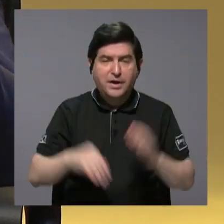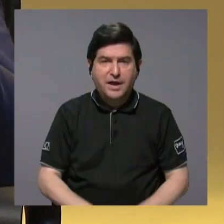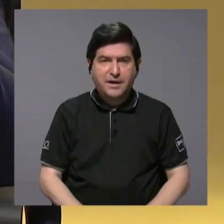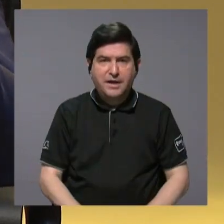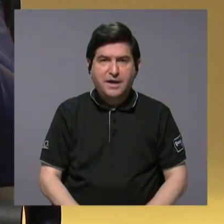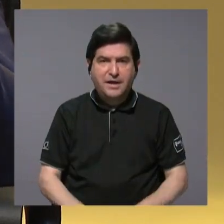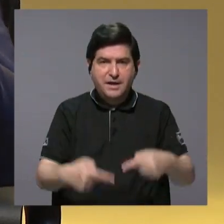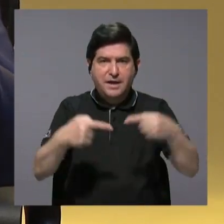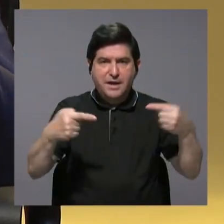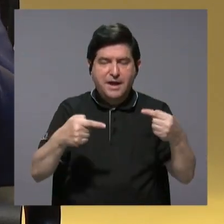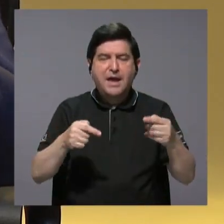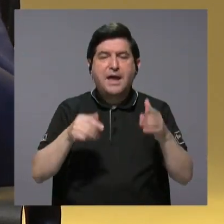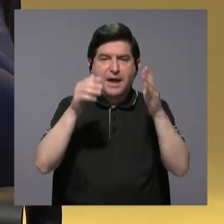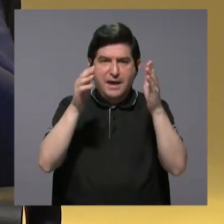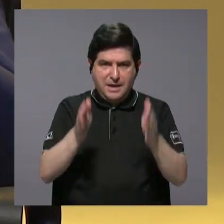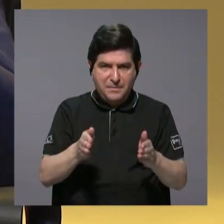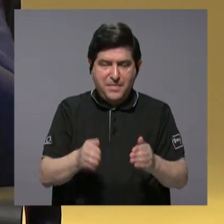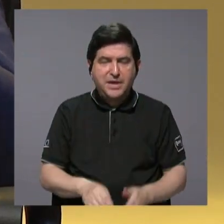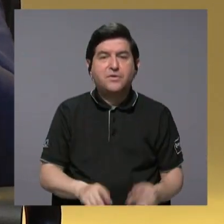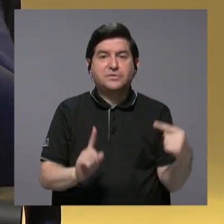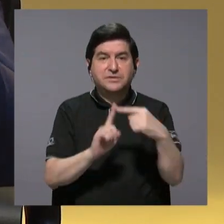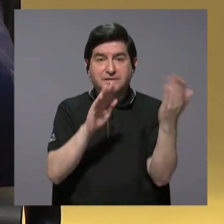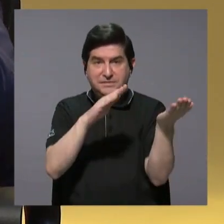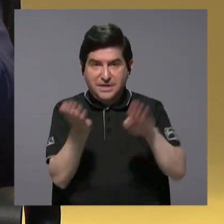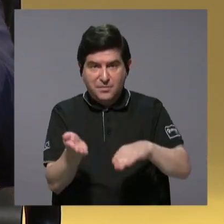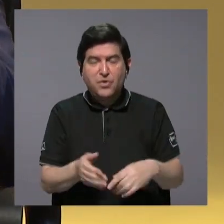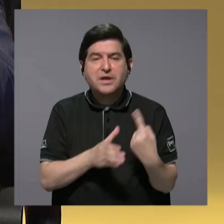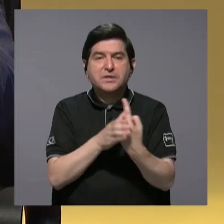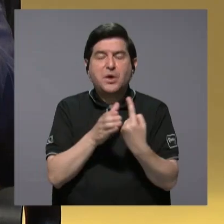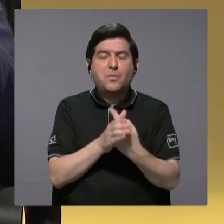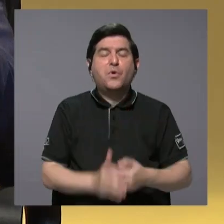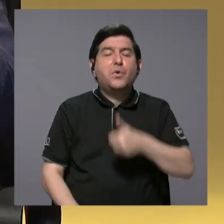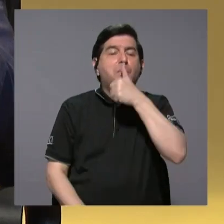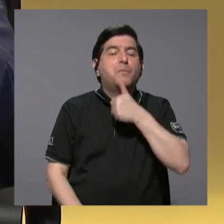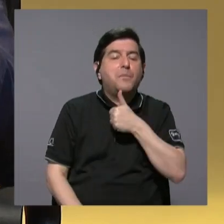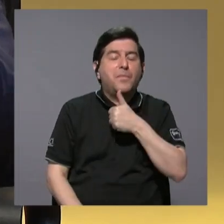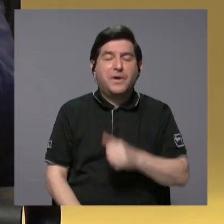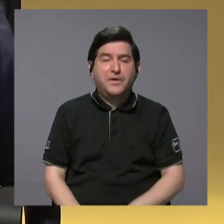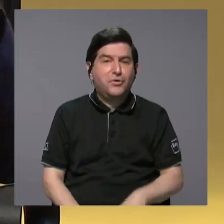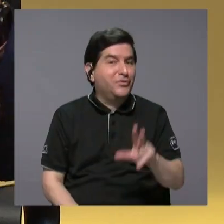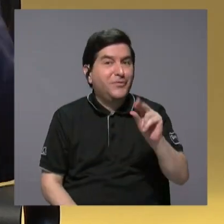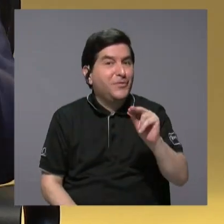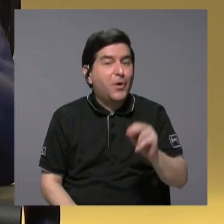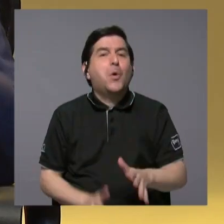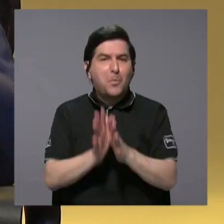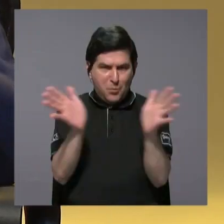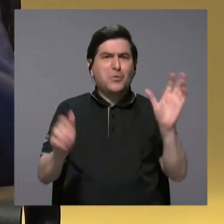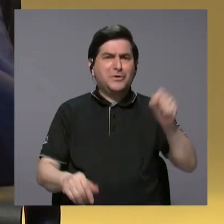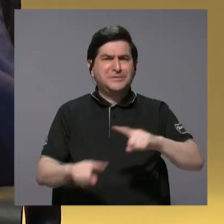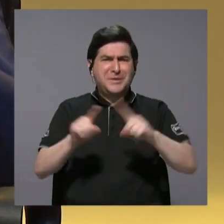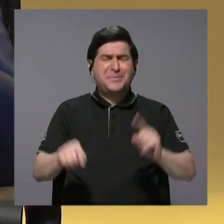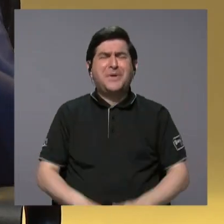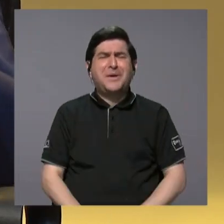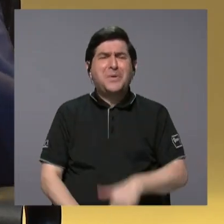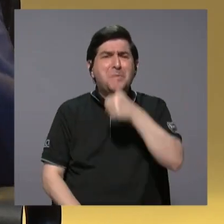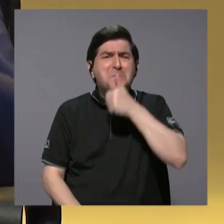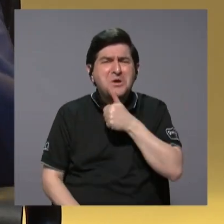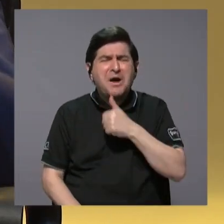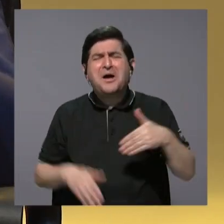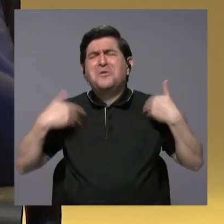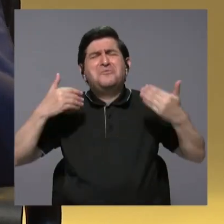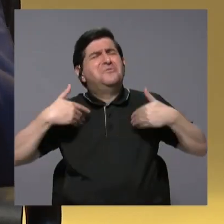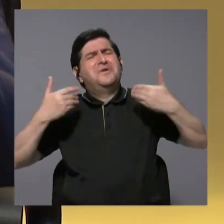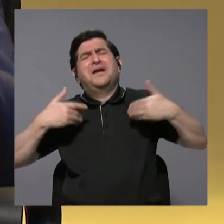enemigos a muerte de los monopolios públicos. Pero los monopolios privados les encantan, esos, ellos son felices, ellos no tienen ningún problema con